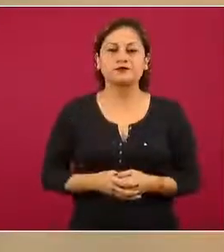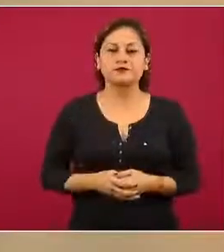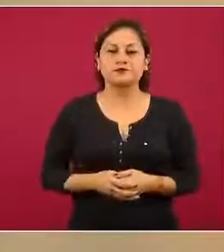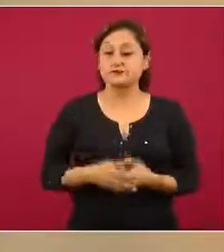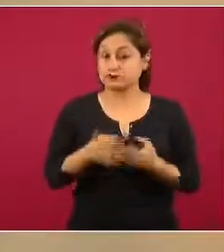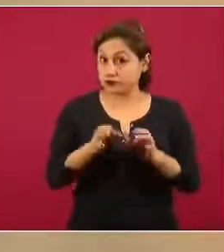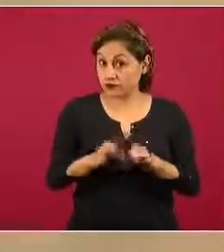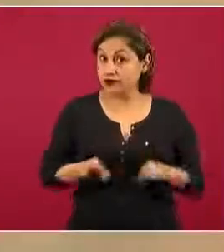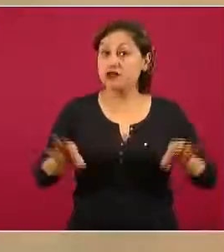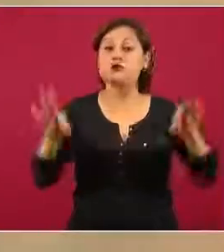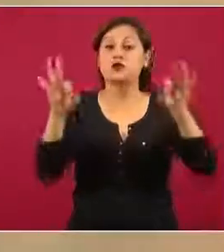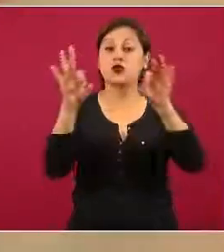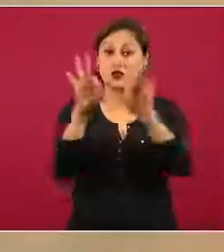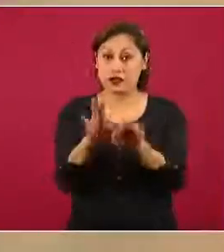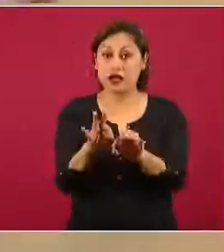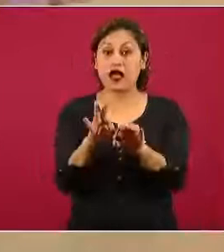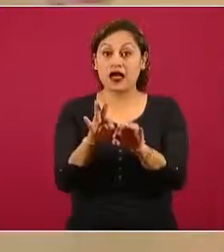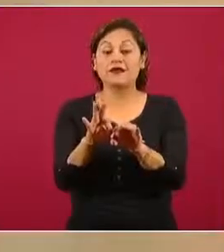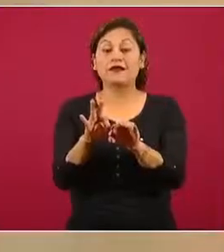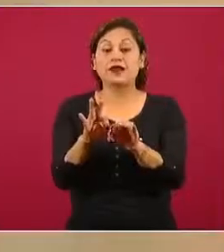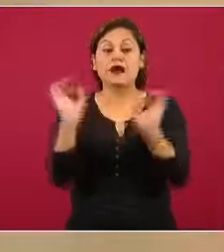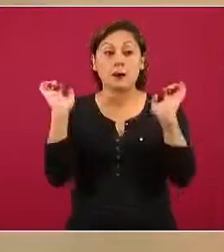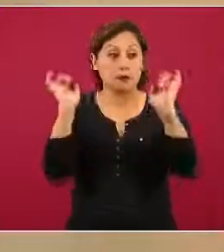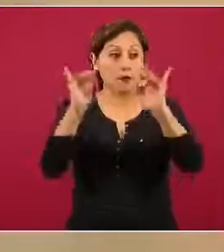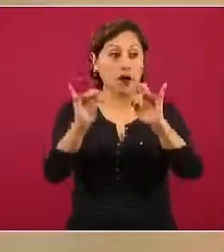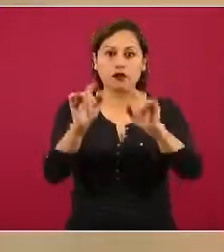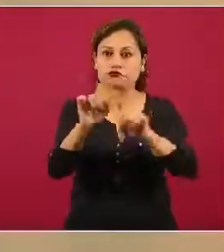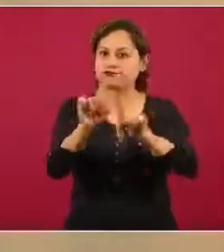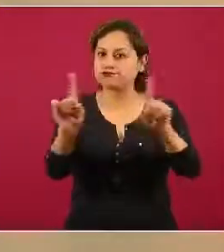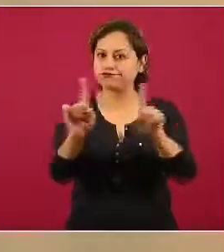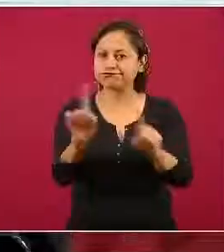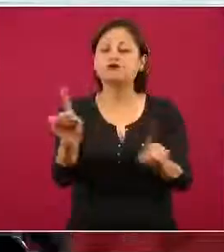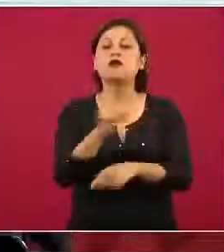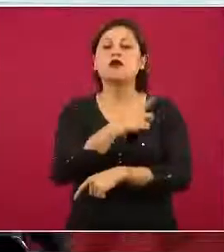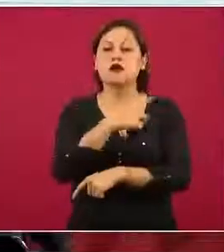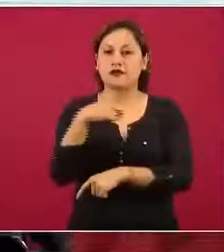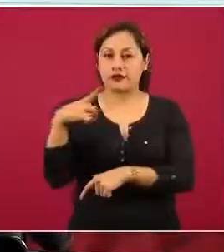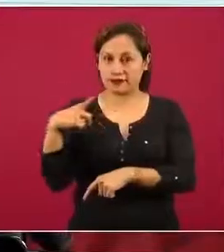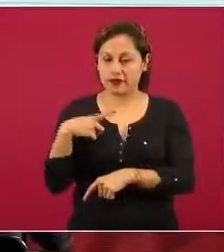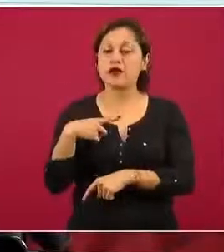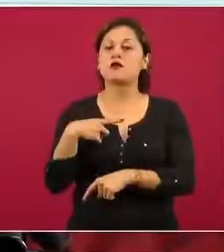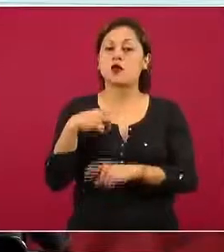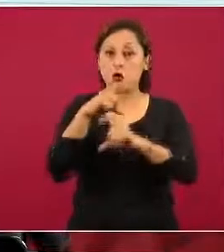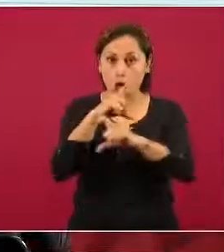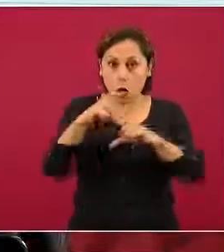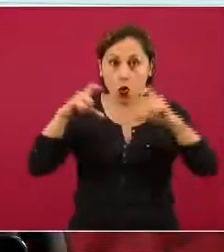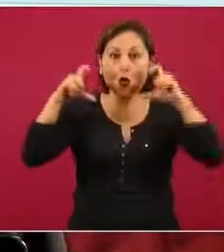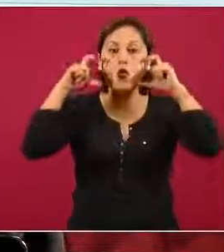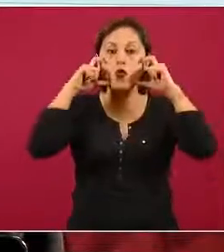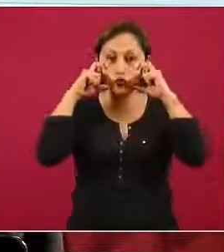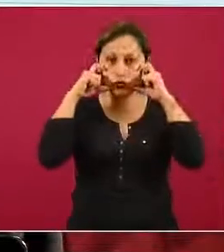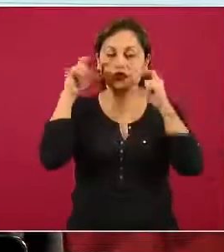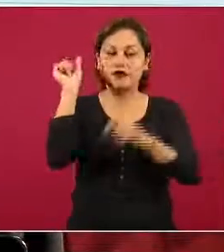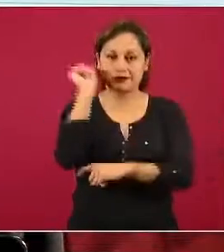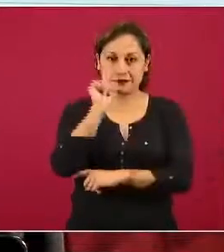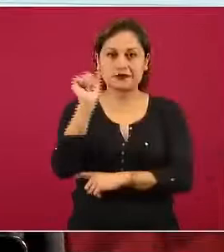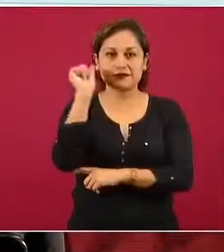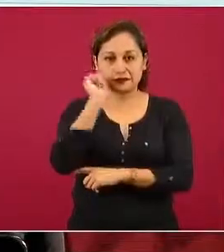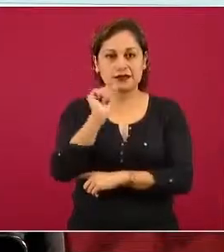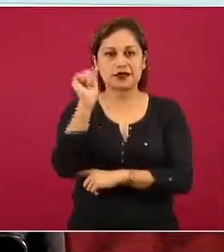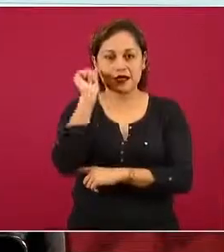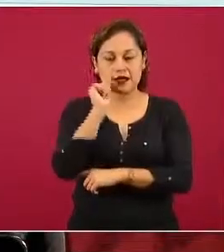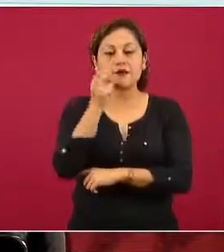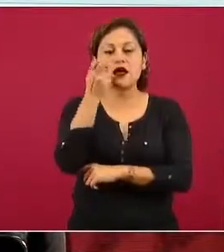en lugares concurridos. Hay que también aplicar el uso correcto del cubrebocas. El cubrebocas debe